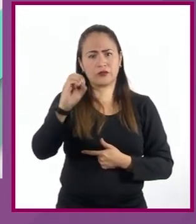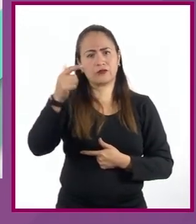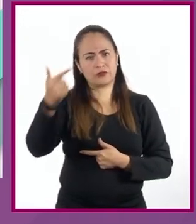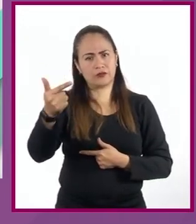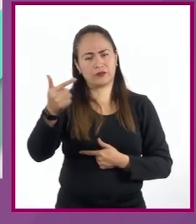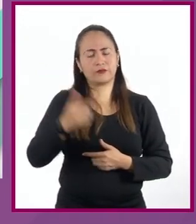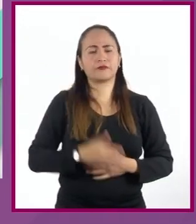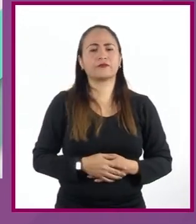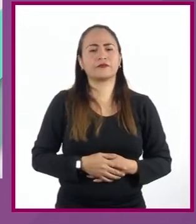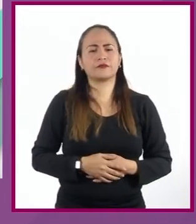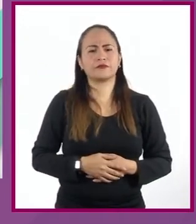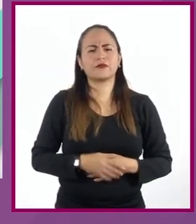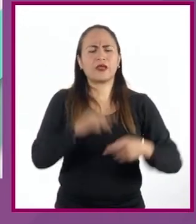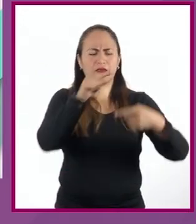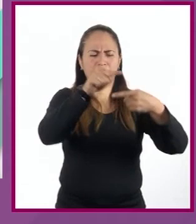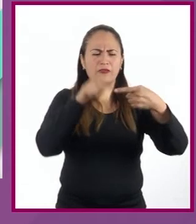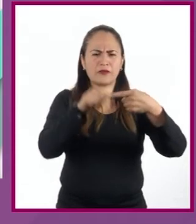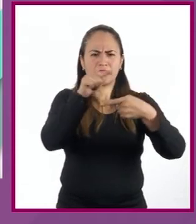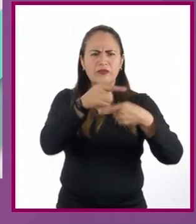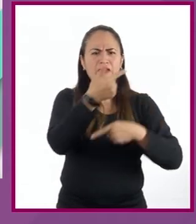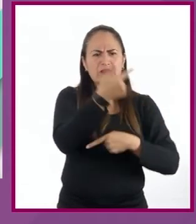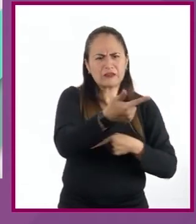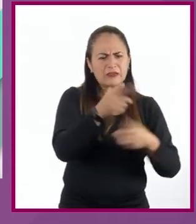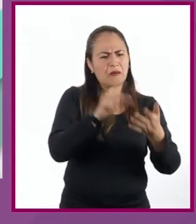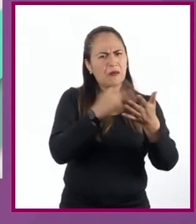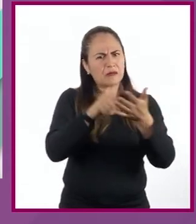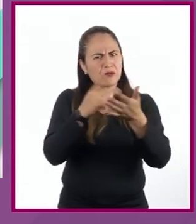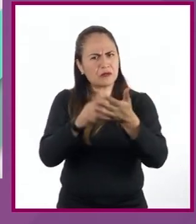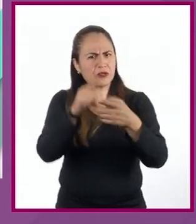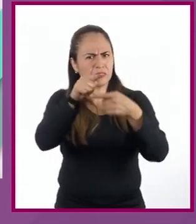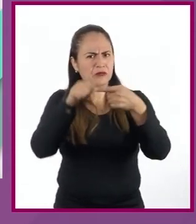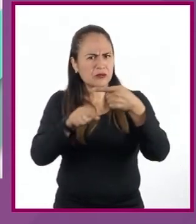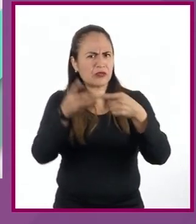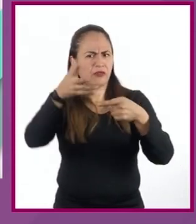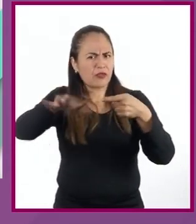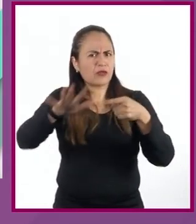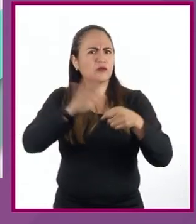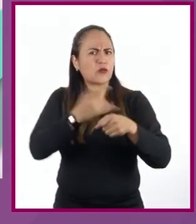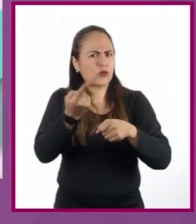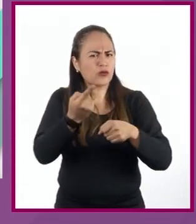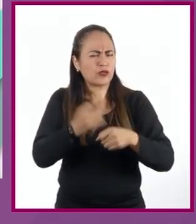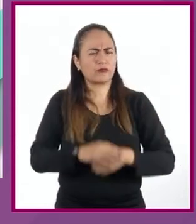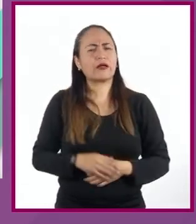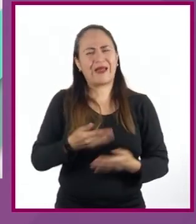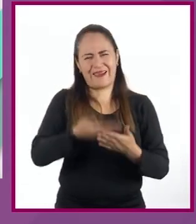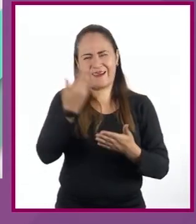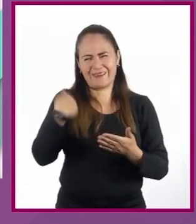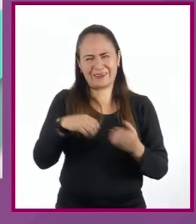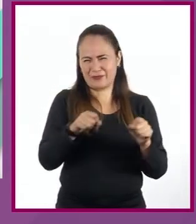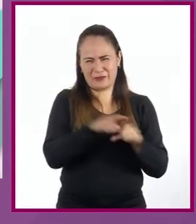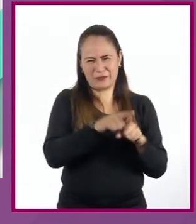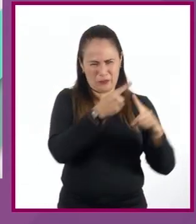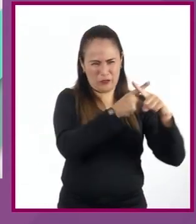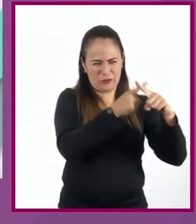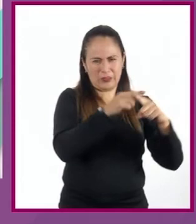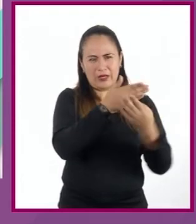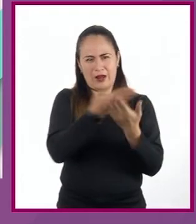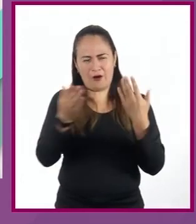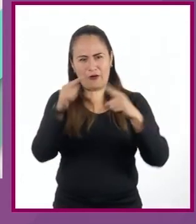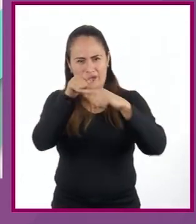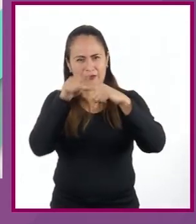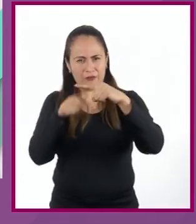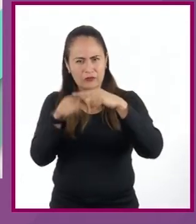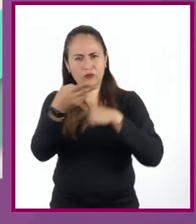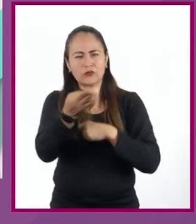0.007. ¿Por qué dividimos 7 entre 10 3 veces? Considerando el análisis anterior, ¿a qué conclusión pueden llegar?